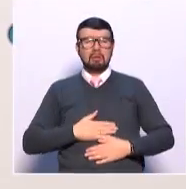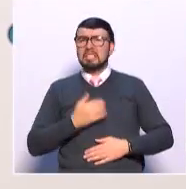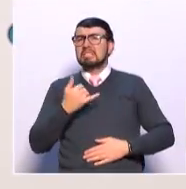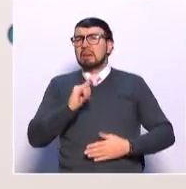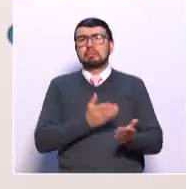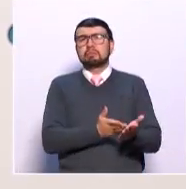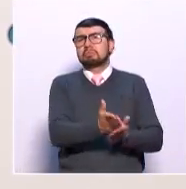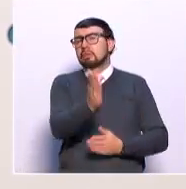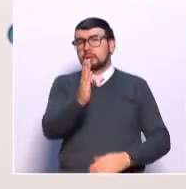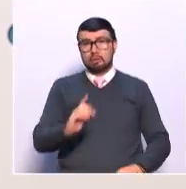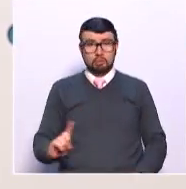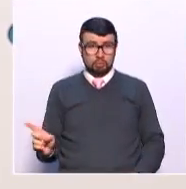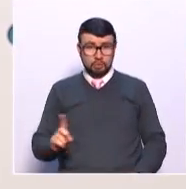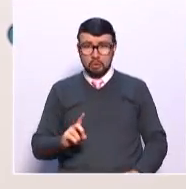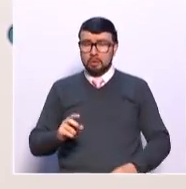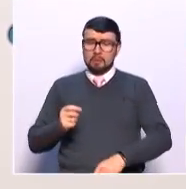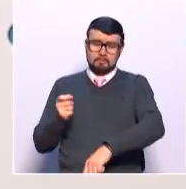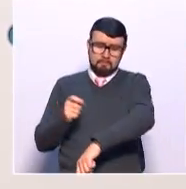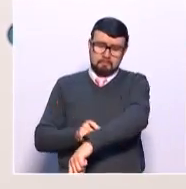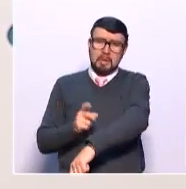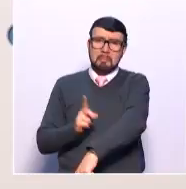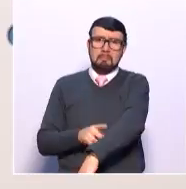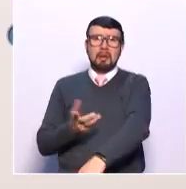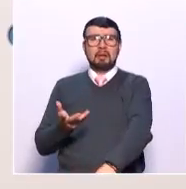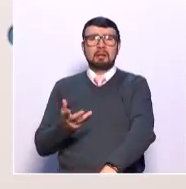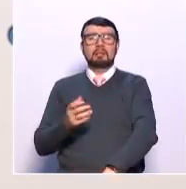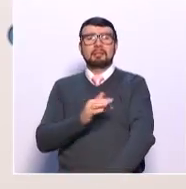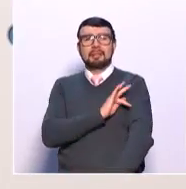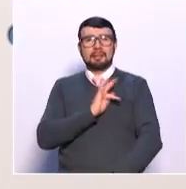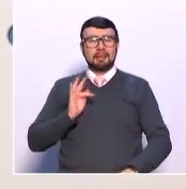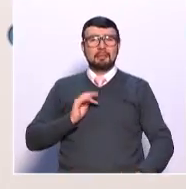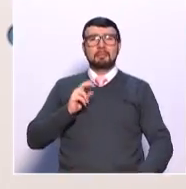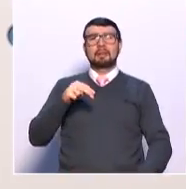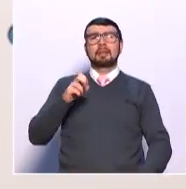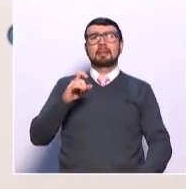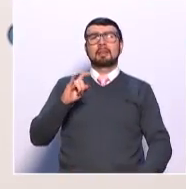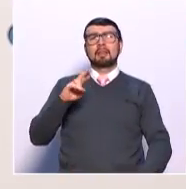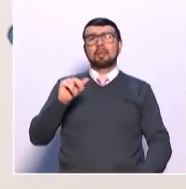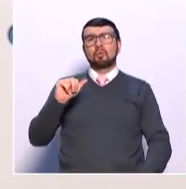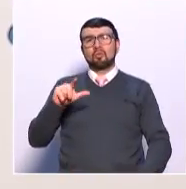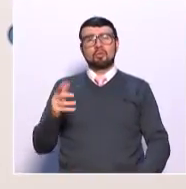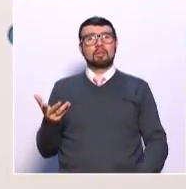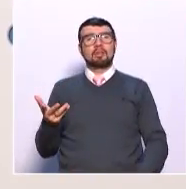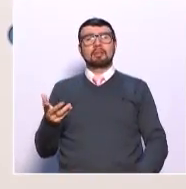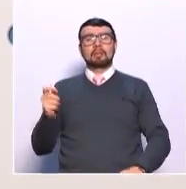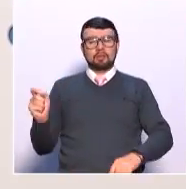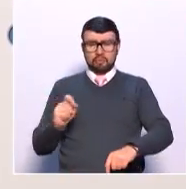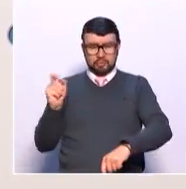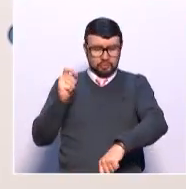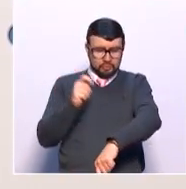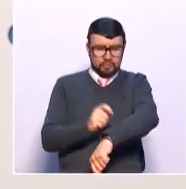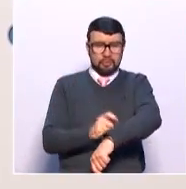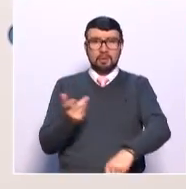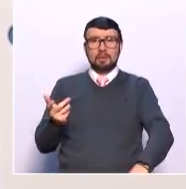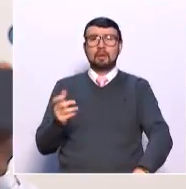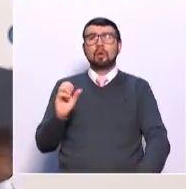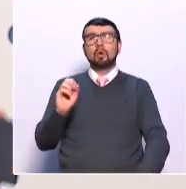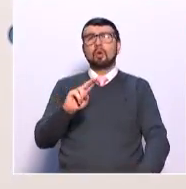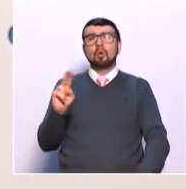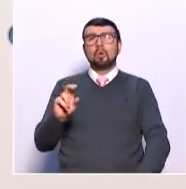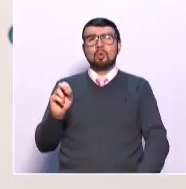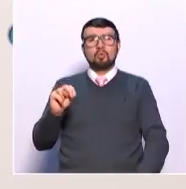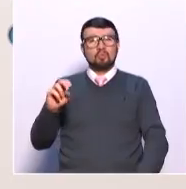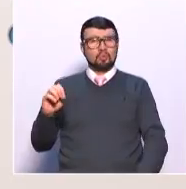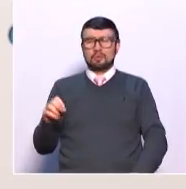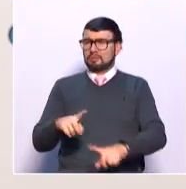existe acupuntura terapia neural hidroterapia geo terapia apiterapia ozono y mil